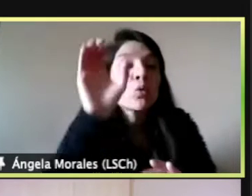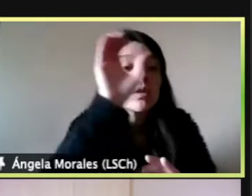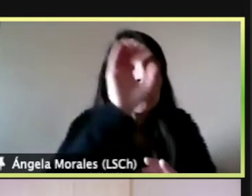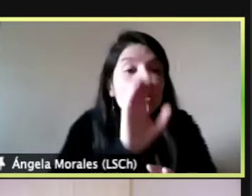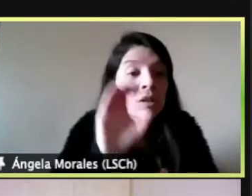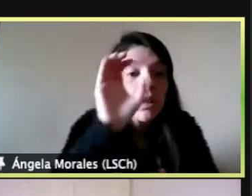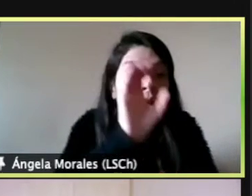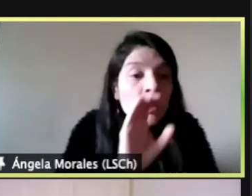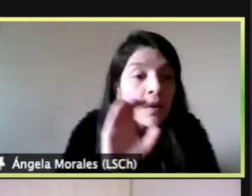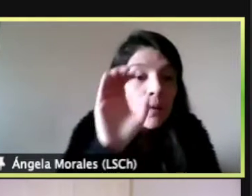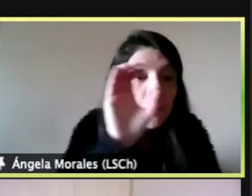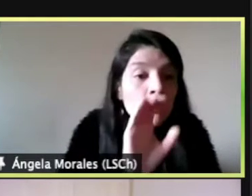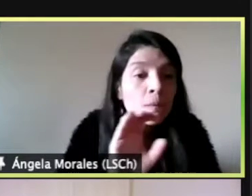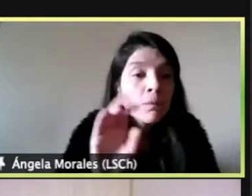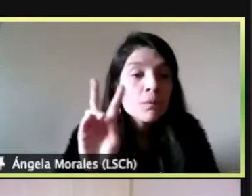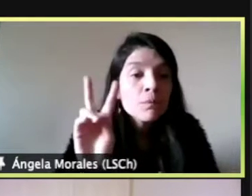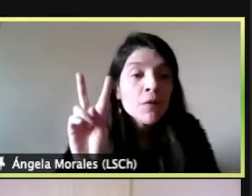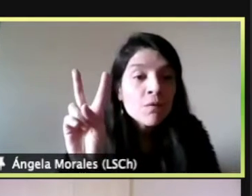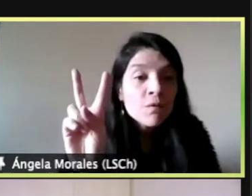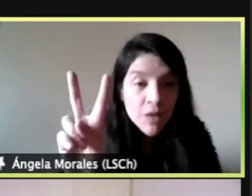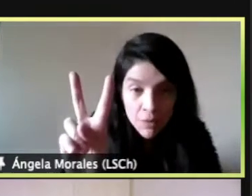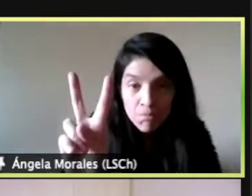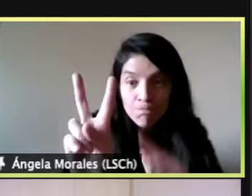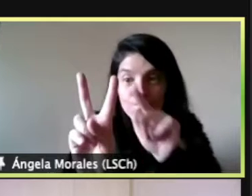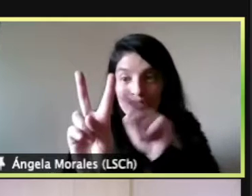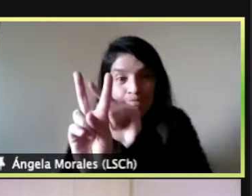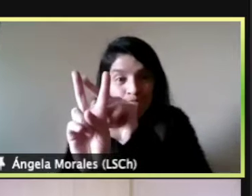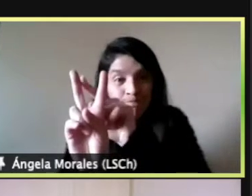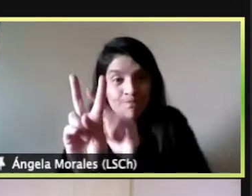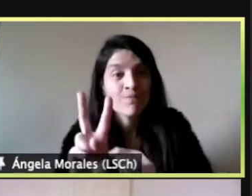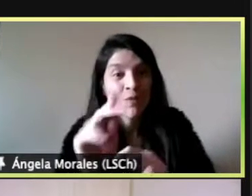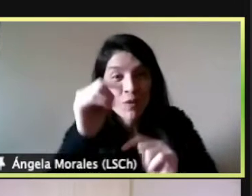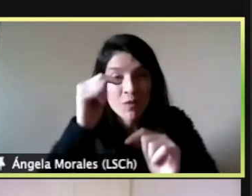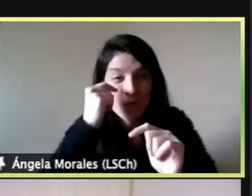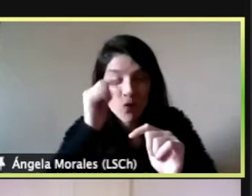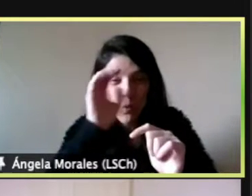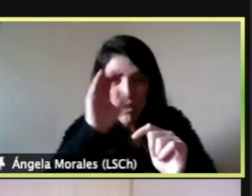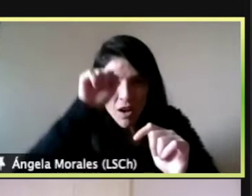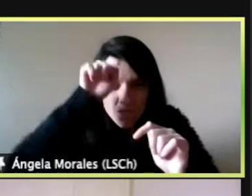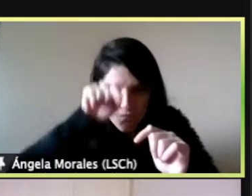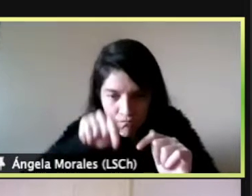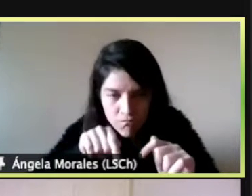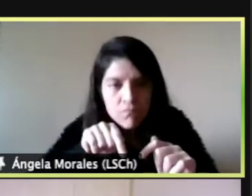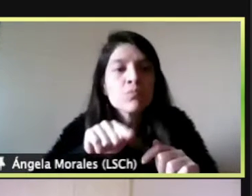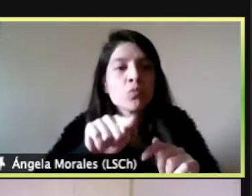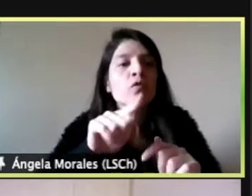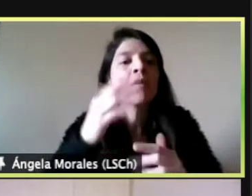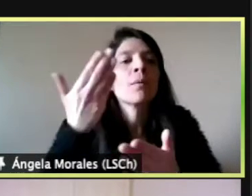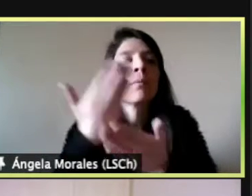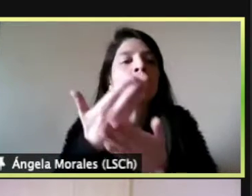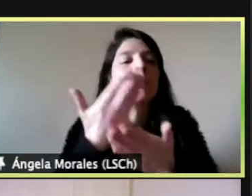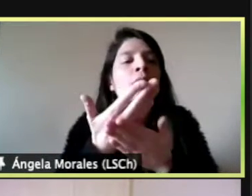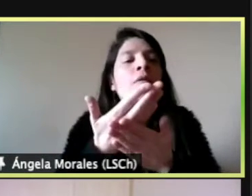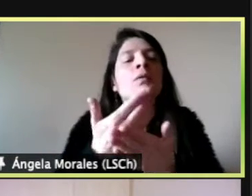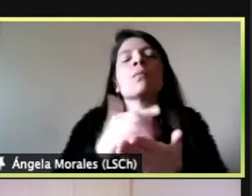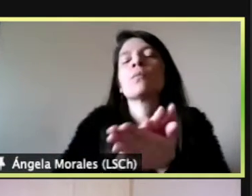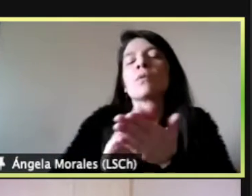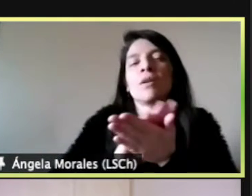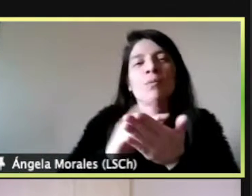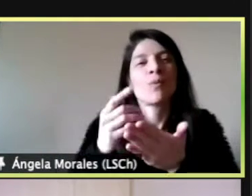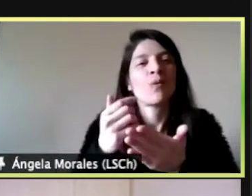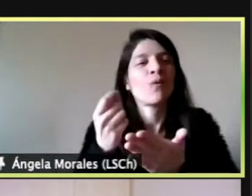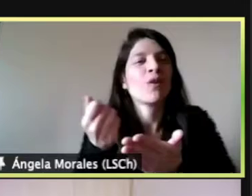caso. Me va a pedir el nuevo valor. Le voy a decir que voy a tener este valor, el valor del root que yo le voy a dar, porque yo ahí lo voy a buscar el